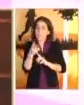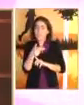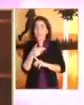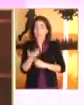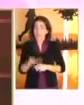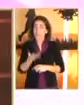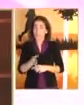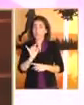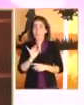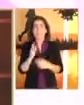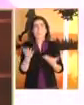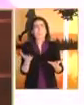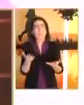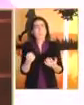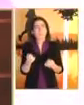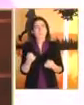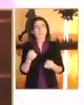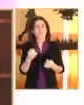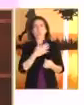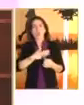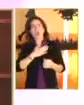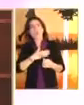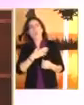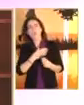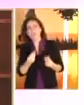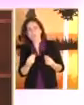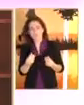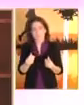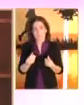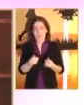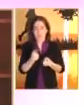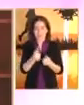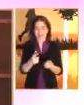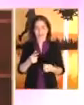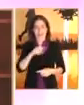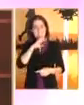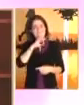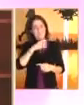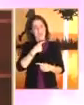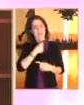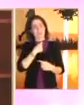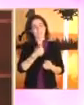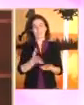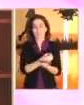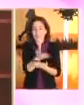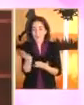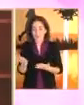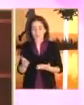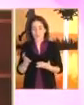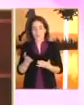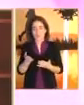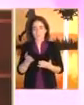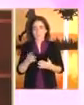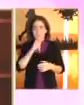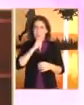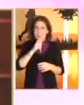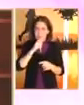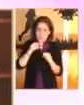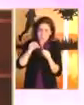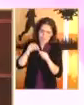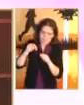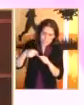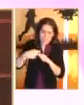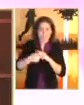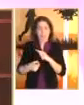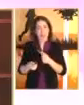es la incomodidad de agradar a todos en la familia, en casa. El pescado es más incómodo de comer porque tiene espinas, pero ya la industria nos lo presenta